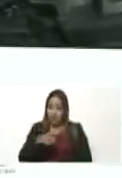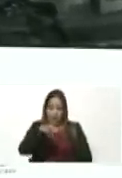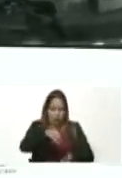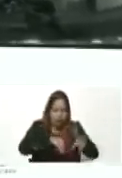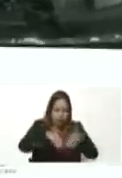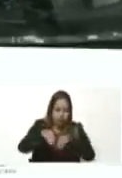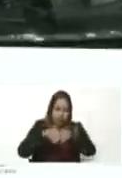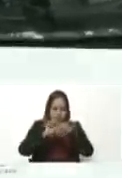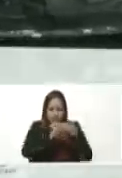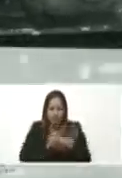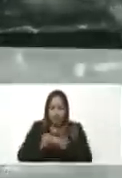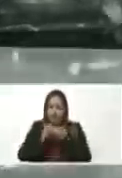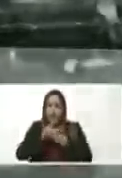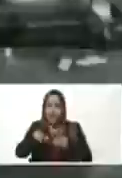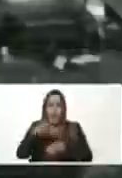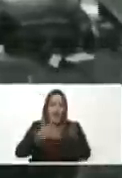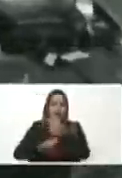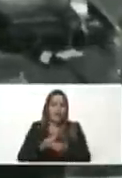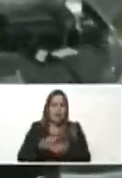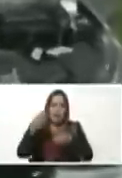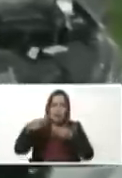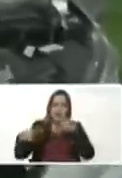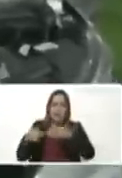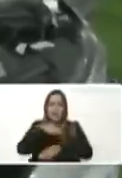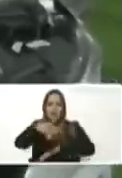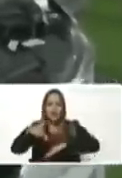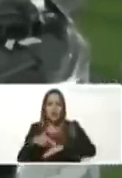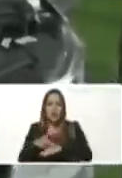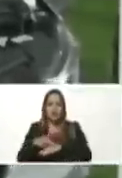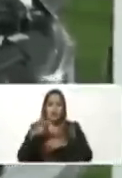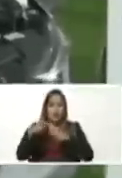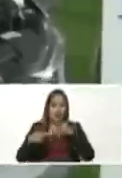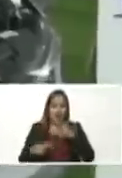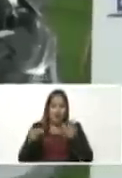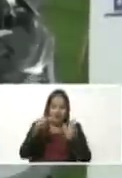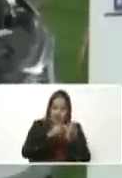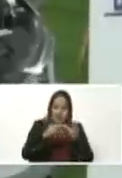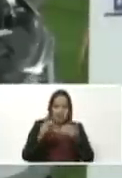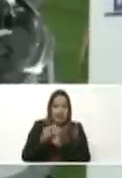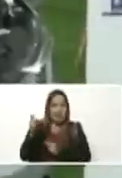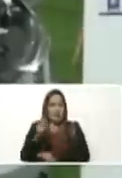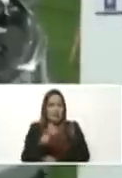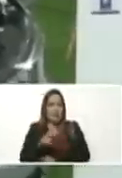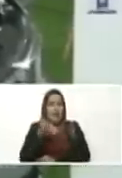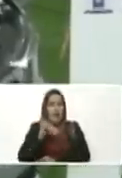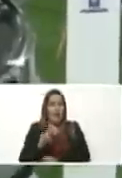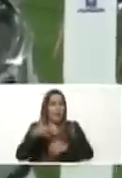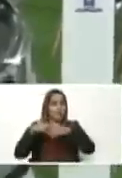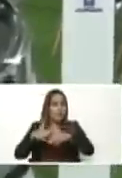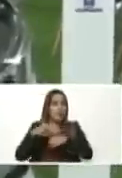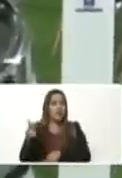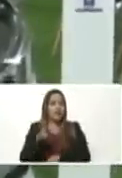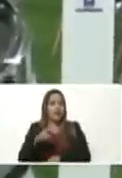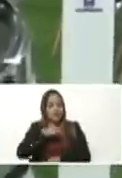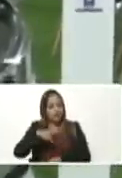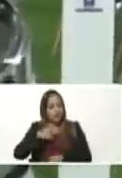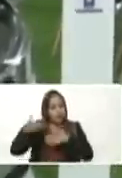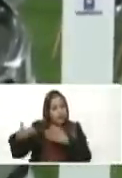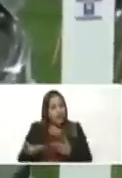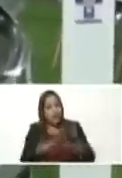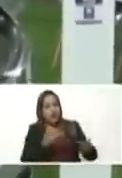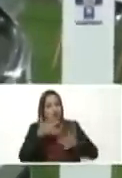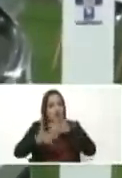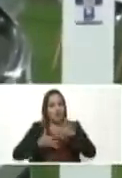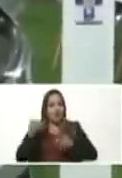sino ir a la producción nacional de partes y piezas, que sea el empresariado venezolano que le estamos invitando a estas